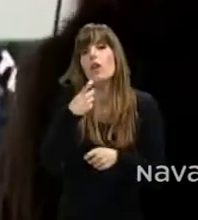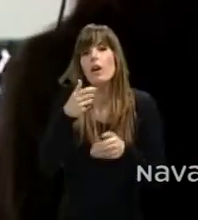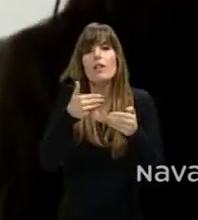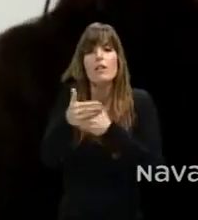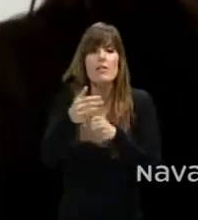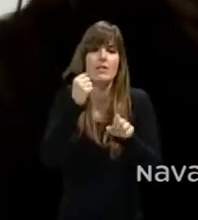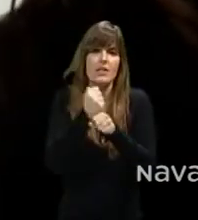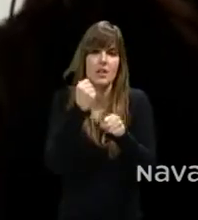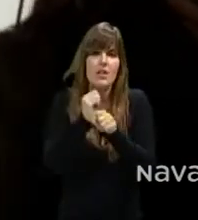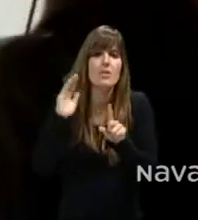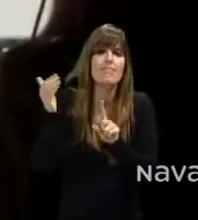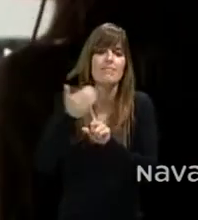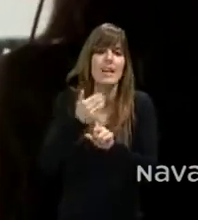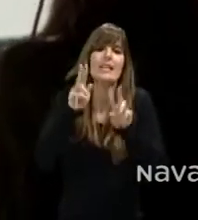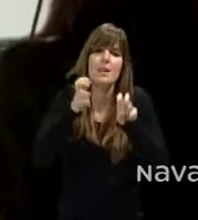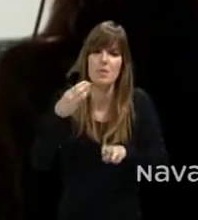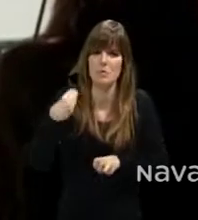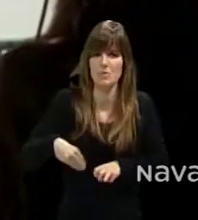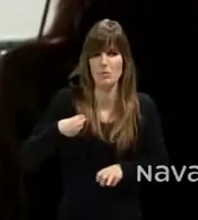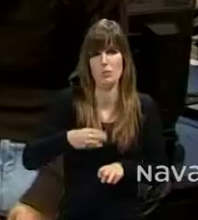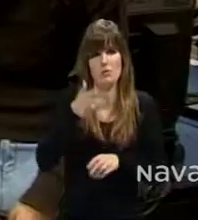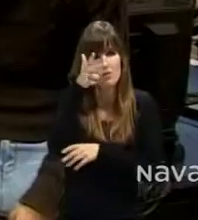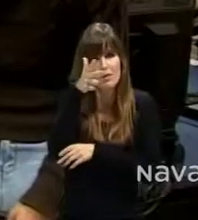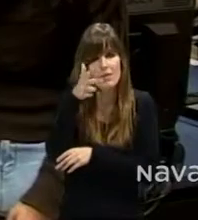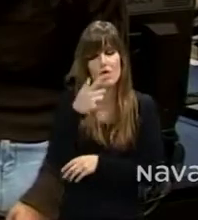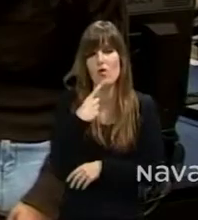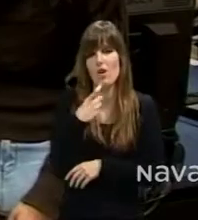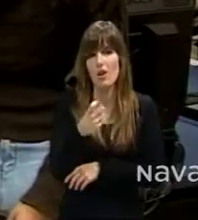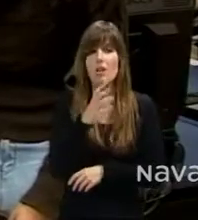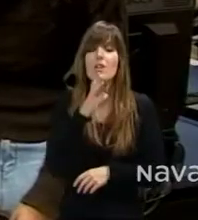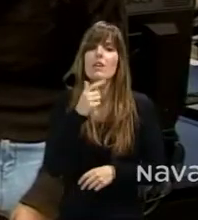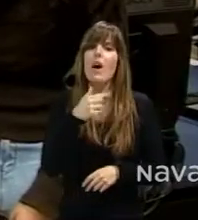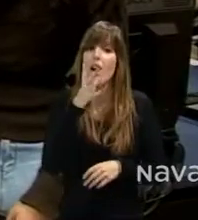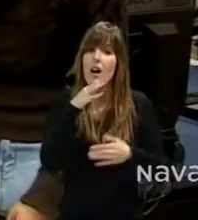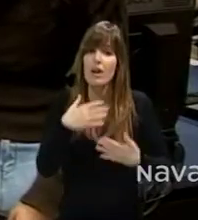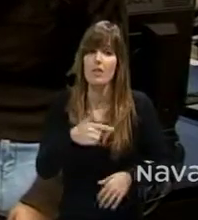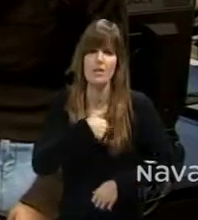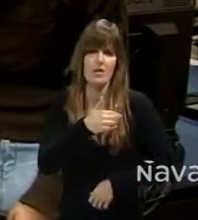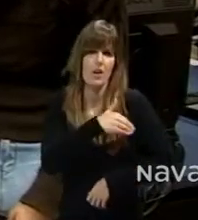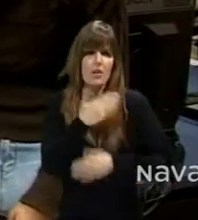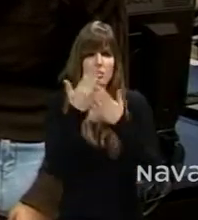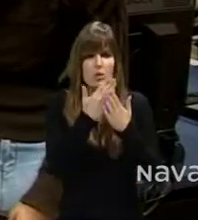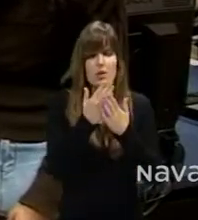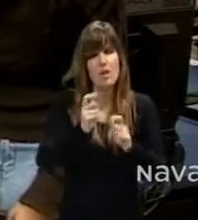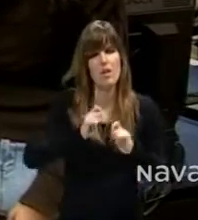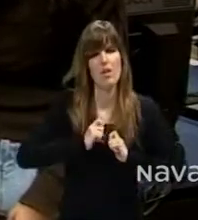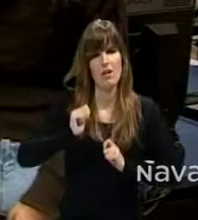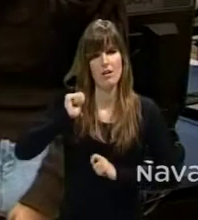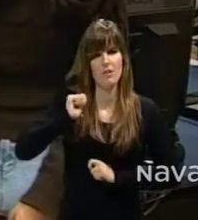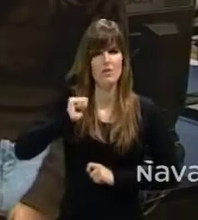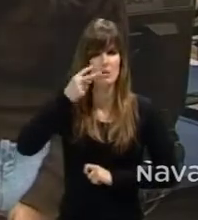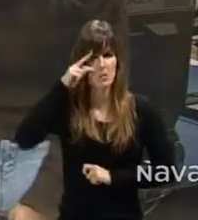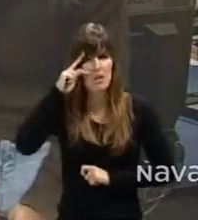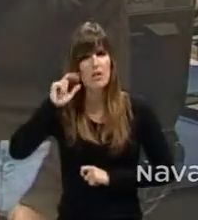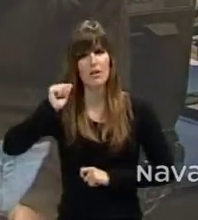trabajar de esto, o sea, realmente me aporta muchas cosas en base a aprendizaje y experiencia.